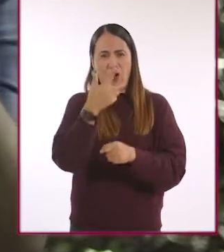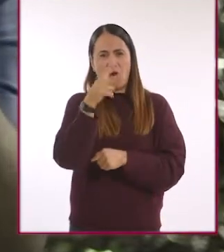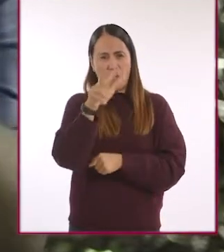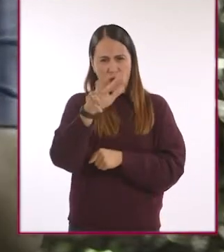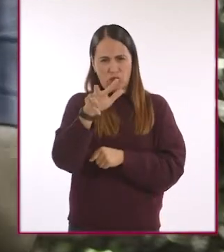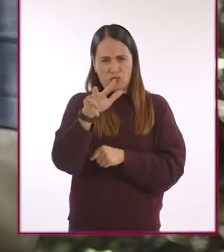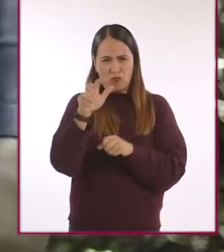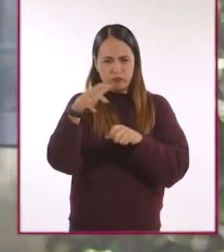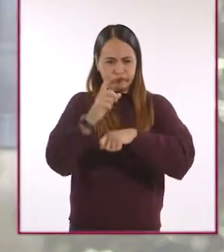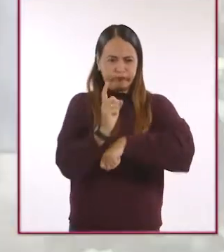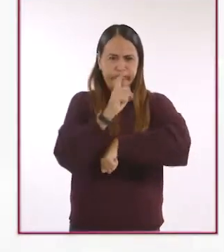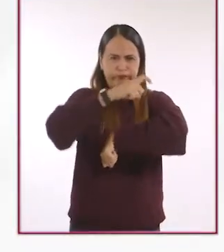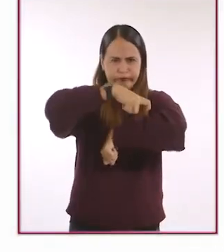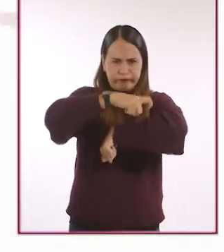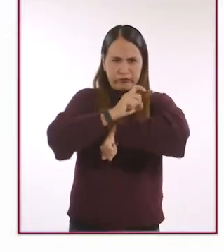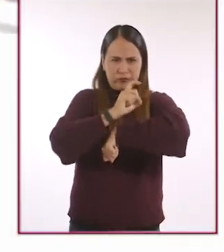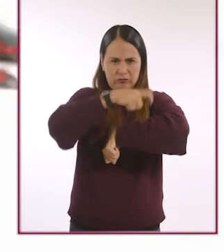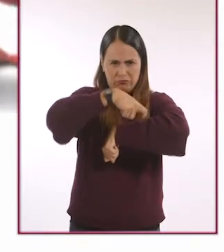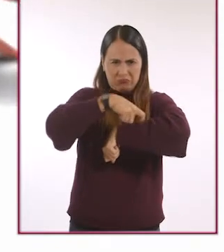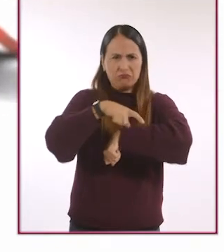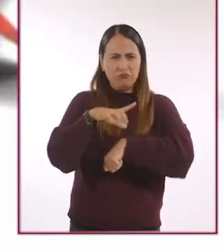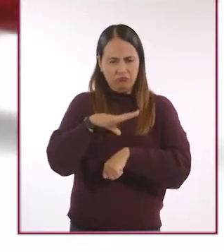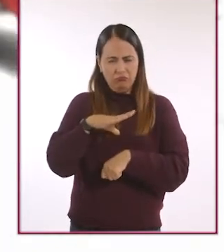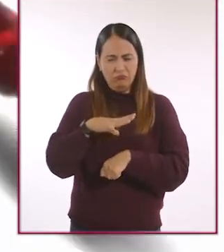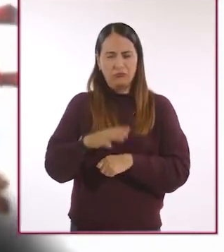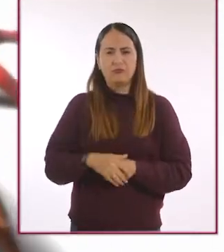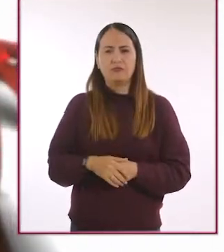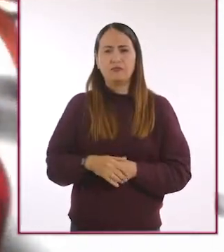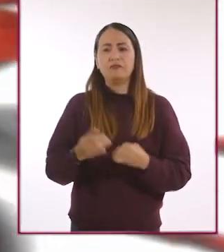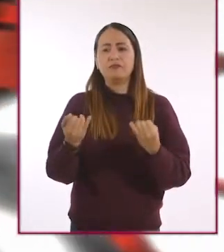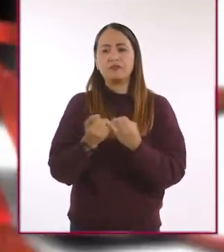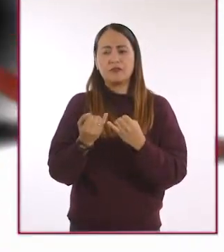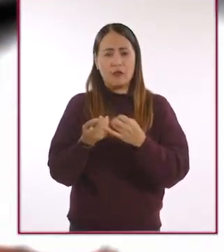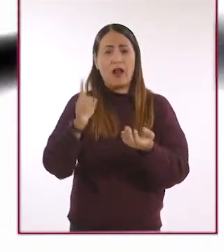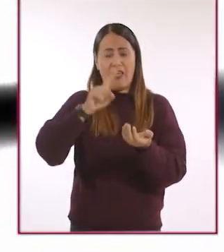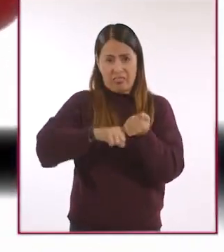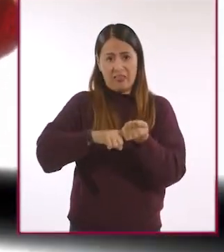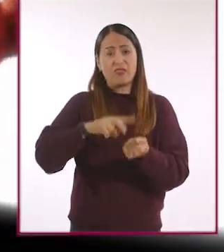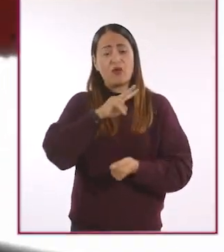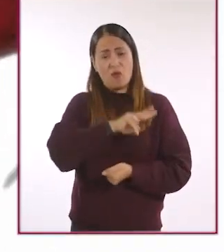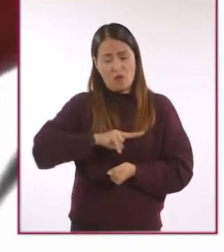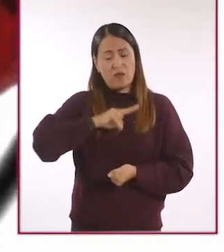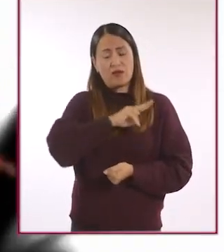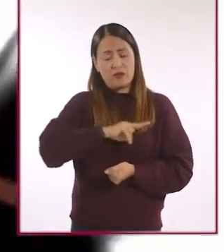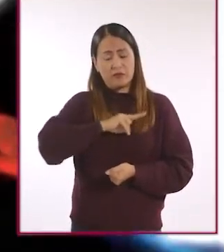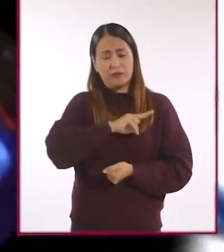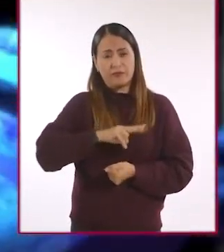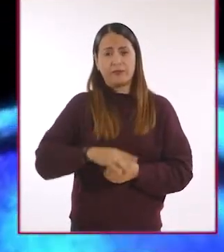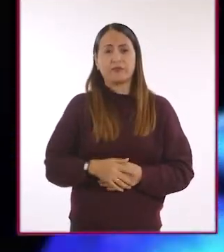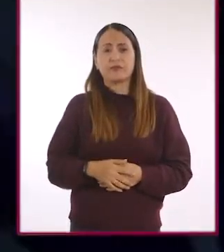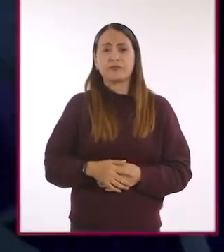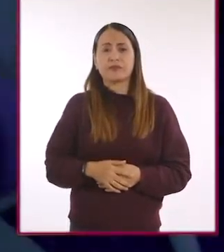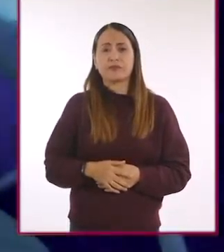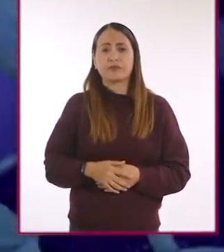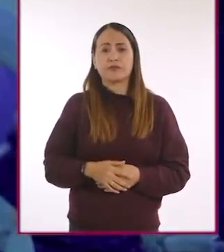unas tenazas y una cola que termina en un aguijón, en el cual tienen un reservorio de veneno.